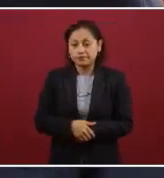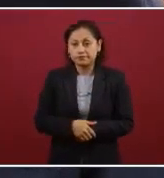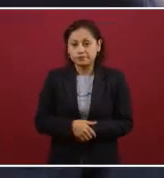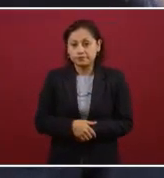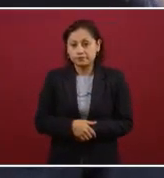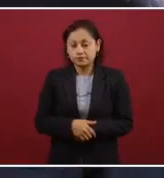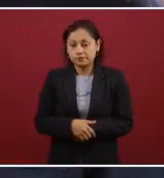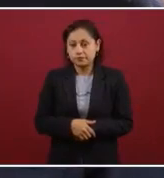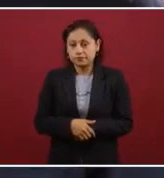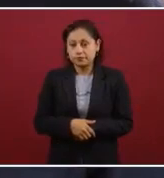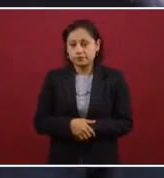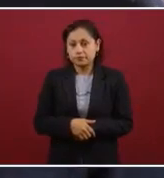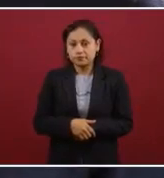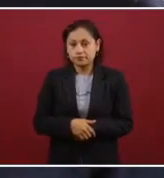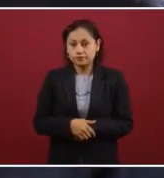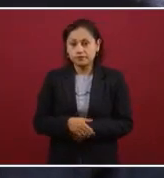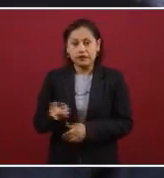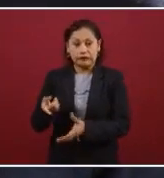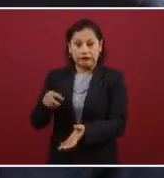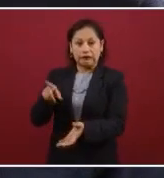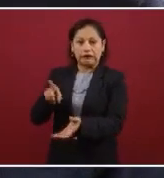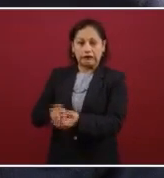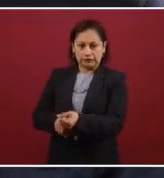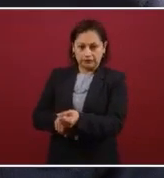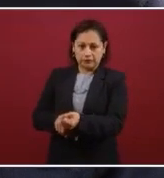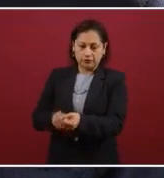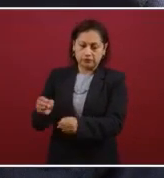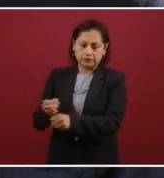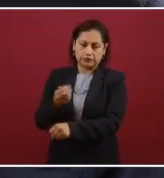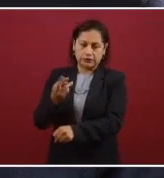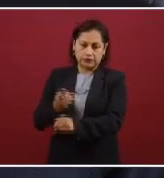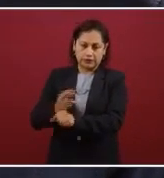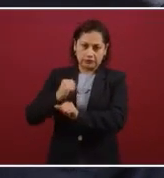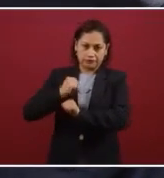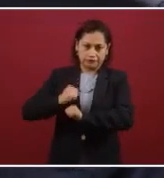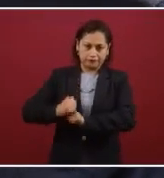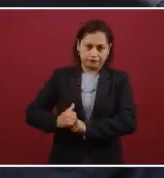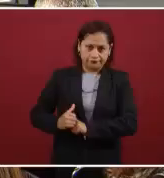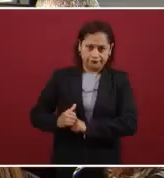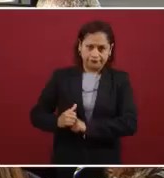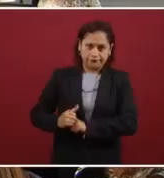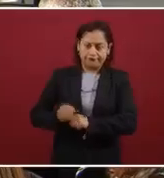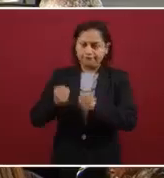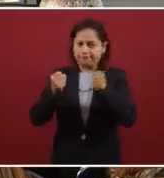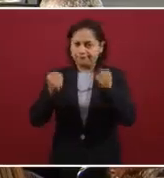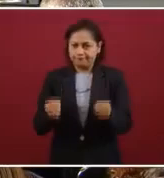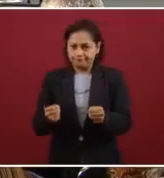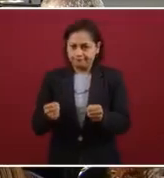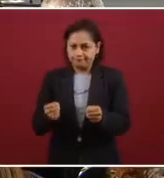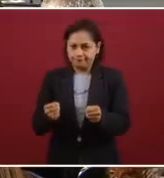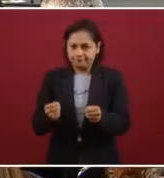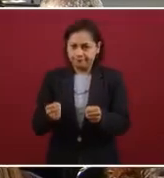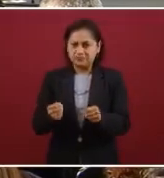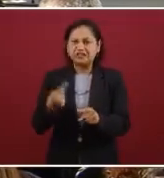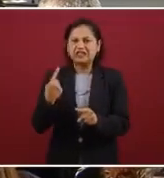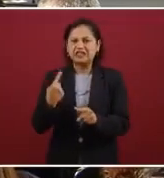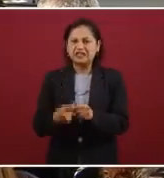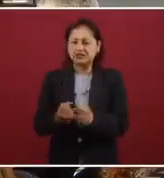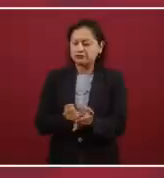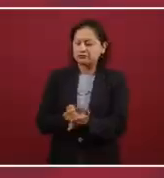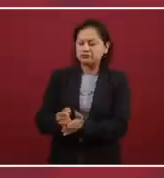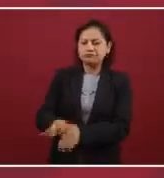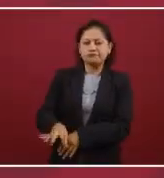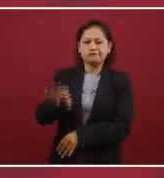el secretario de Seguridad Pública lo propuso la delincuencia,